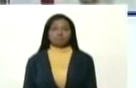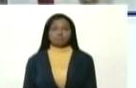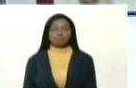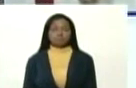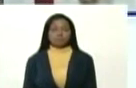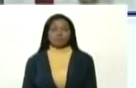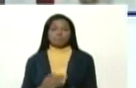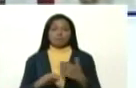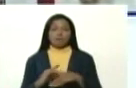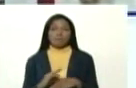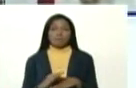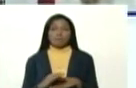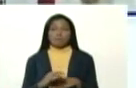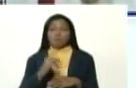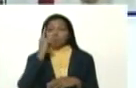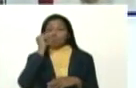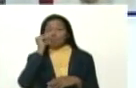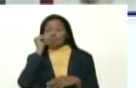Vamos, Marco, gritan aquí.